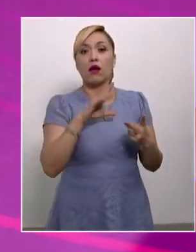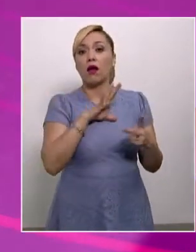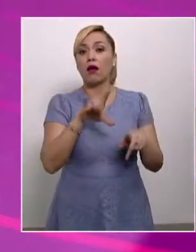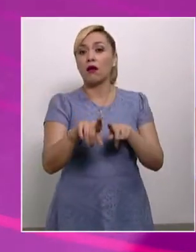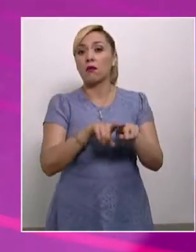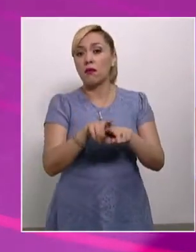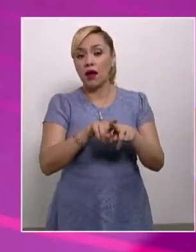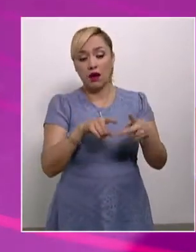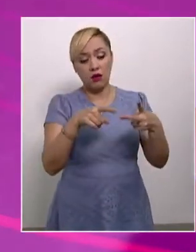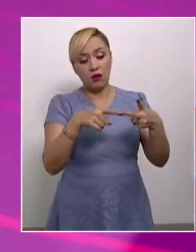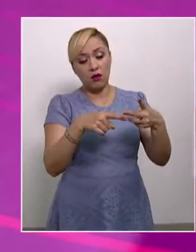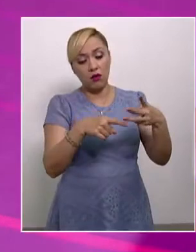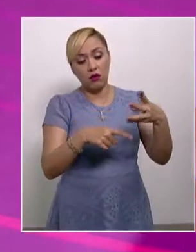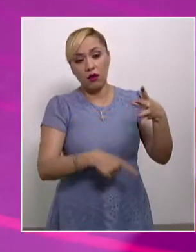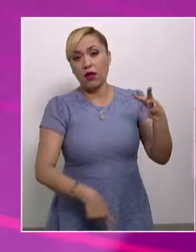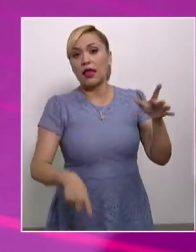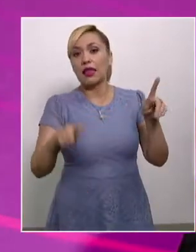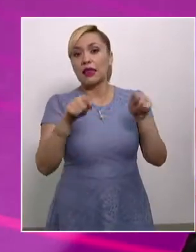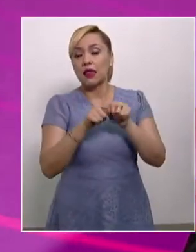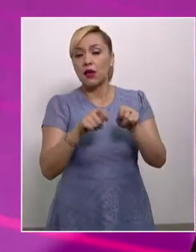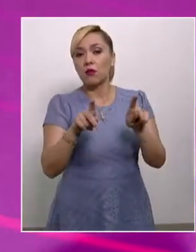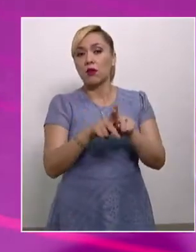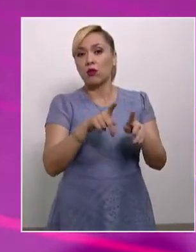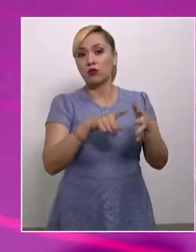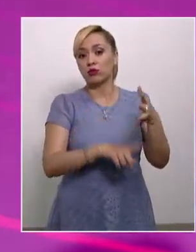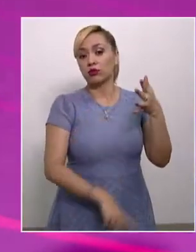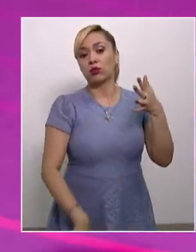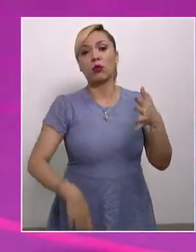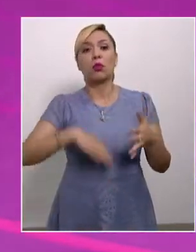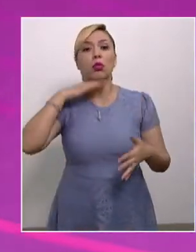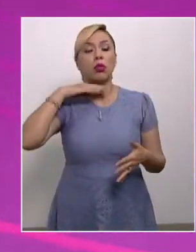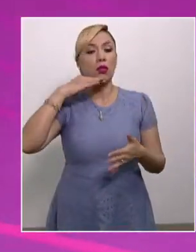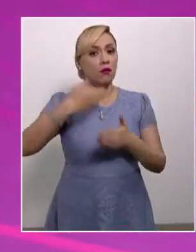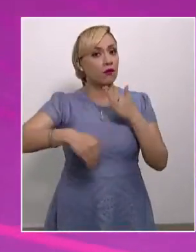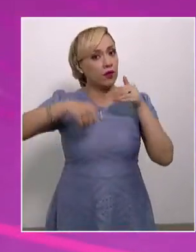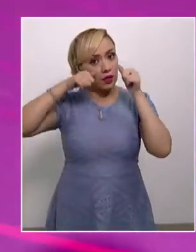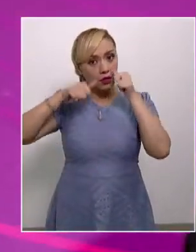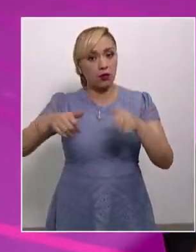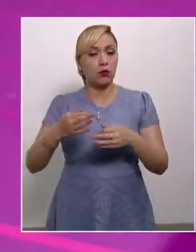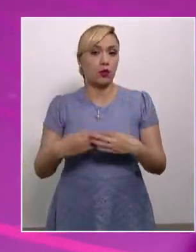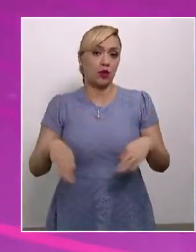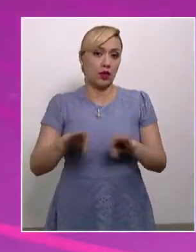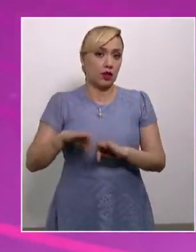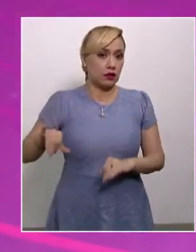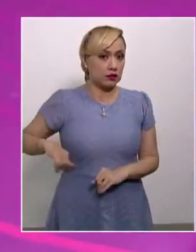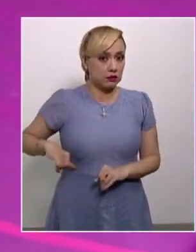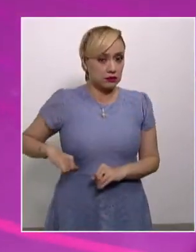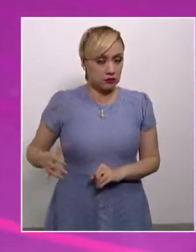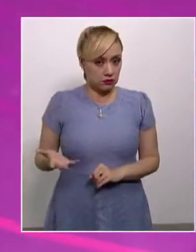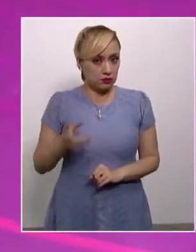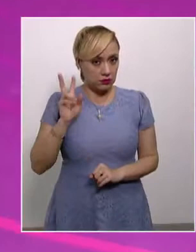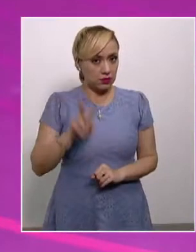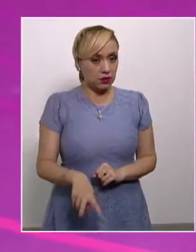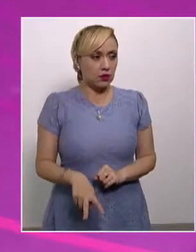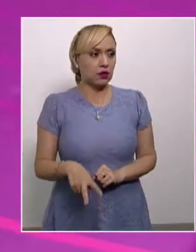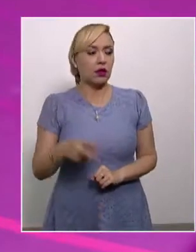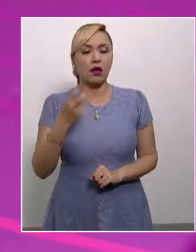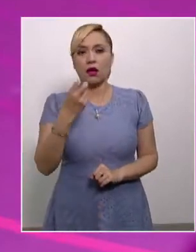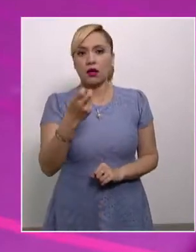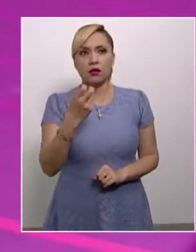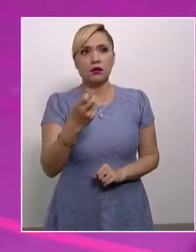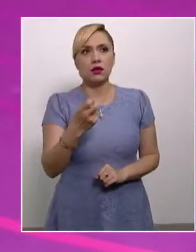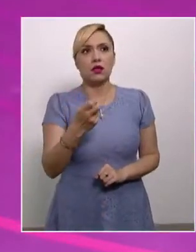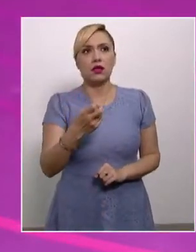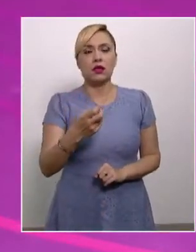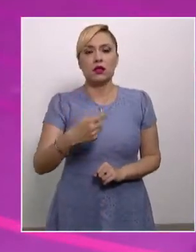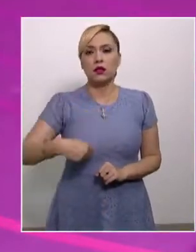hermanos, que ese hijo tiene tíos, y eso es algo bien interesante y bien importante para nosotros. Y eso a la vez ha derivado en que